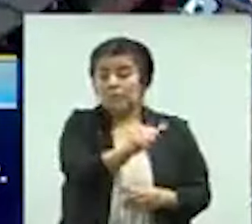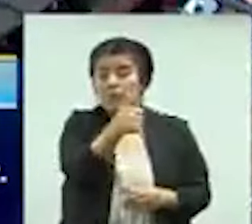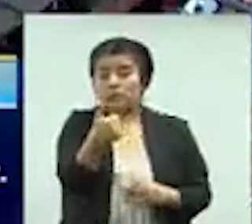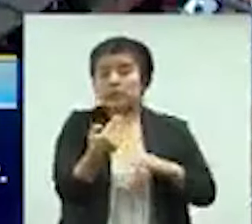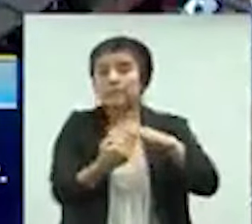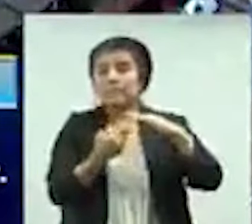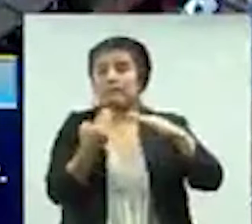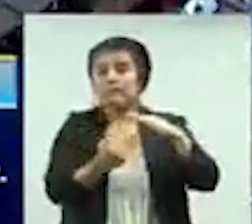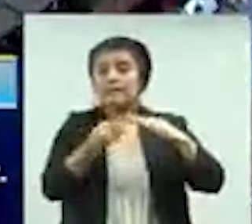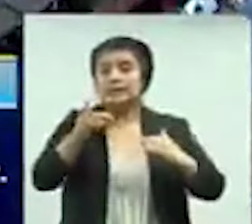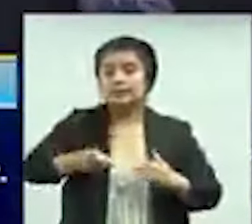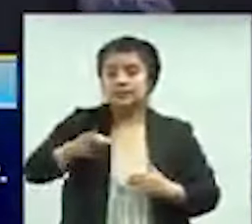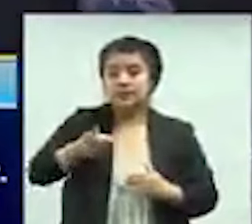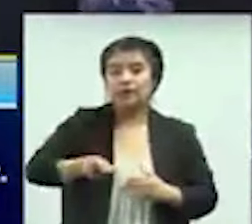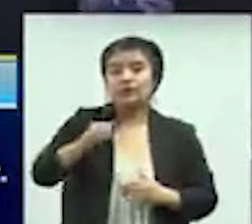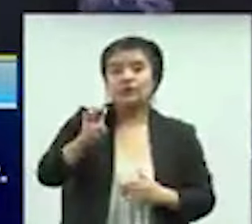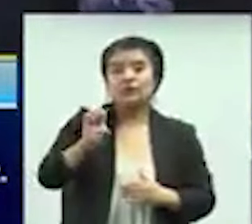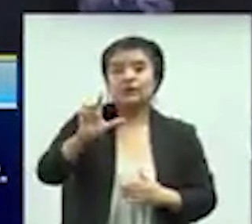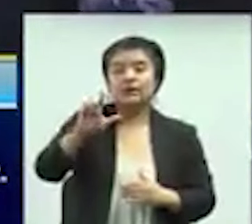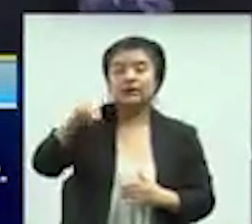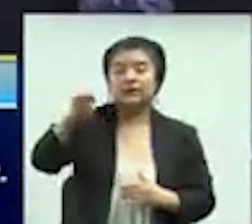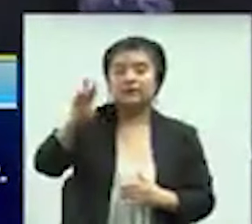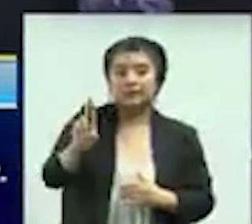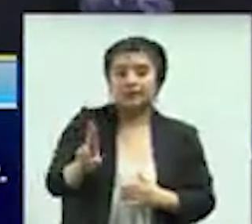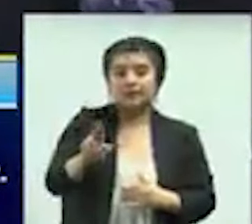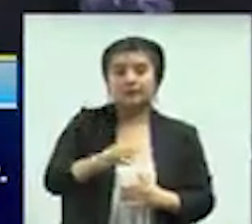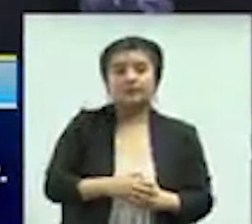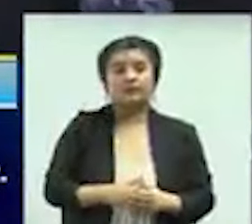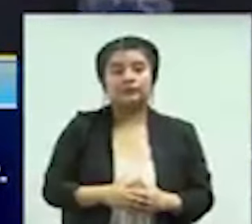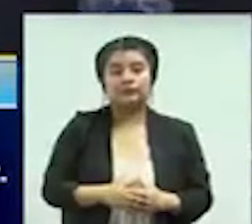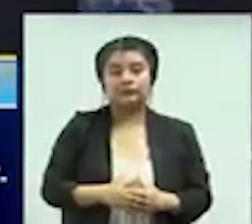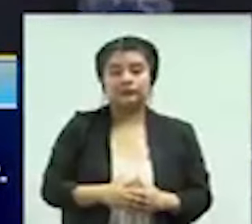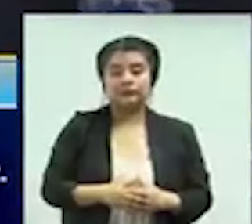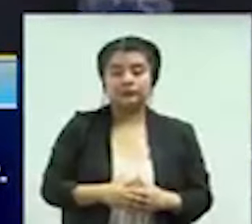básica, tiene la palabra el diputado Elmer Palencia.